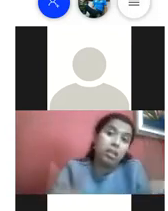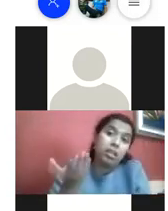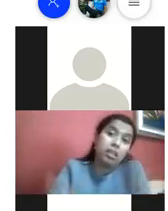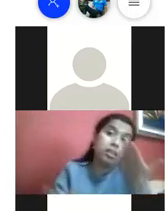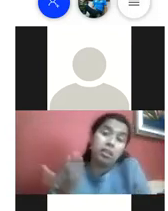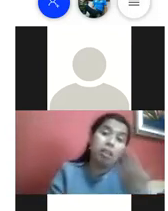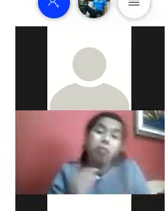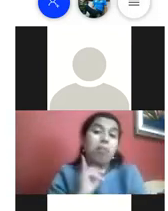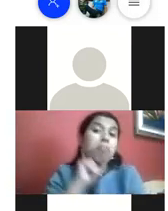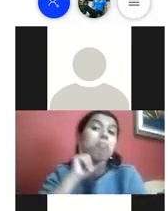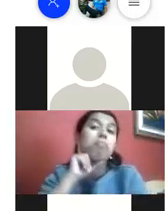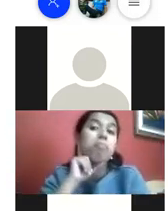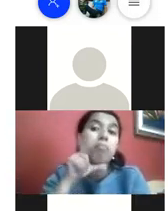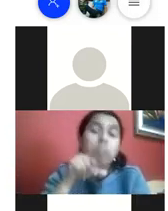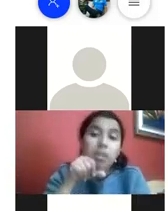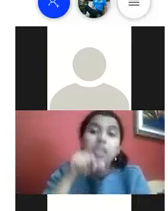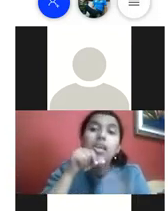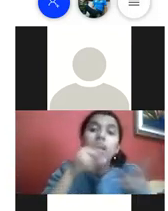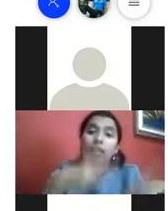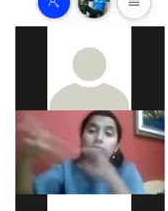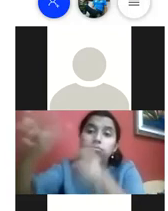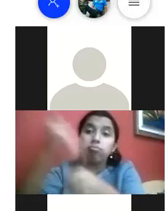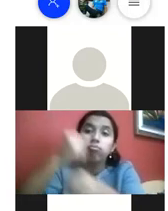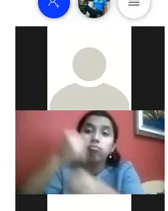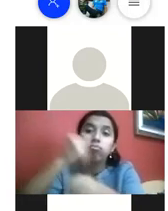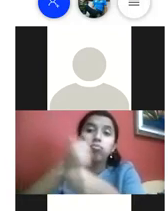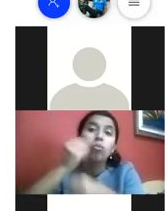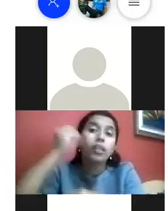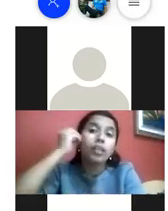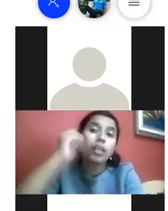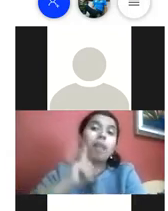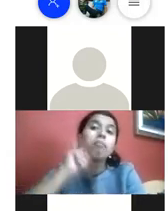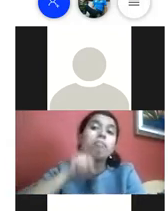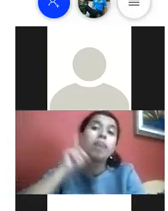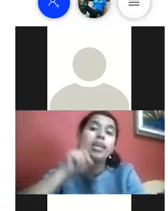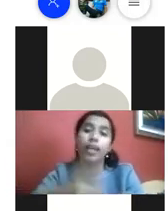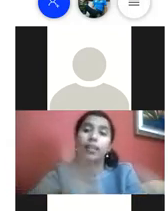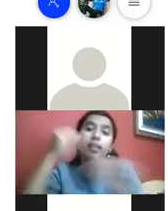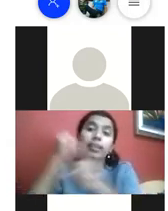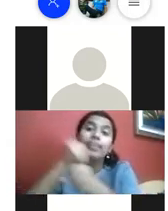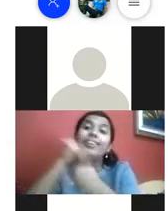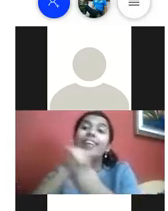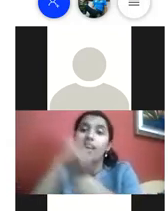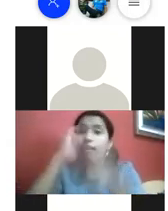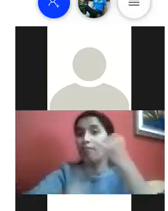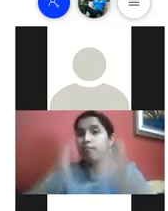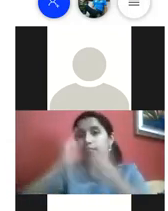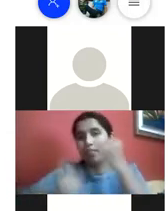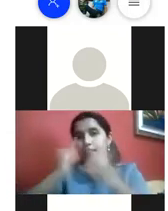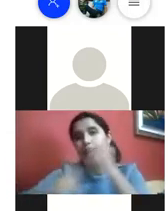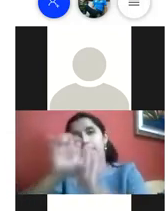probablemente mañana les esté publicando una tarea que va a ser la tarea final, va a ser una tarea de ejercicios, la tarea